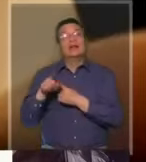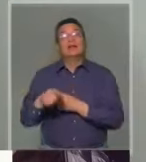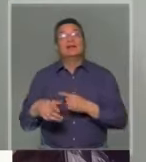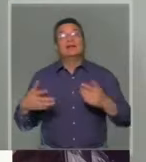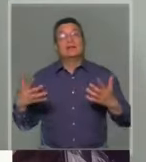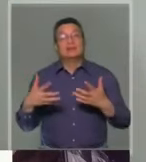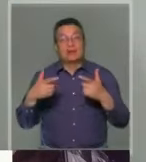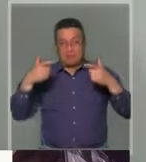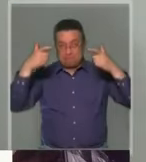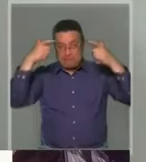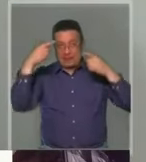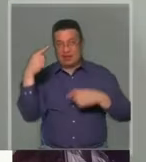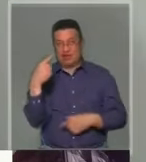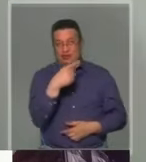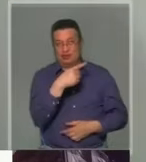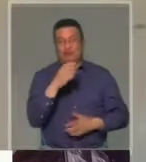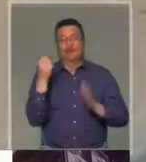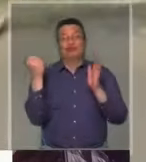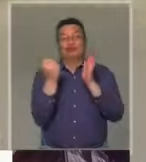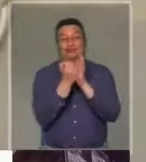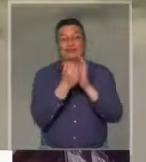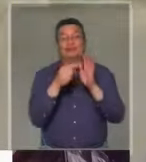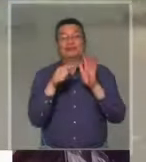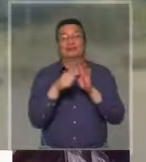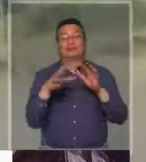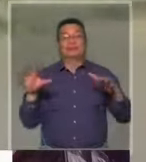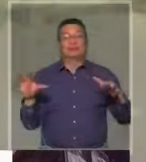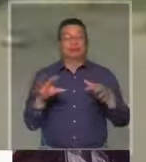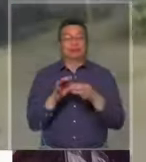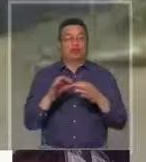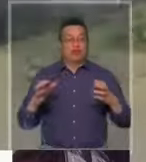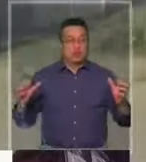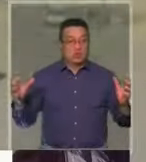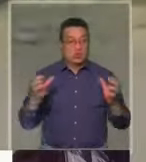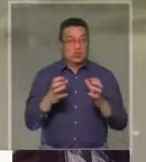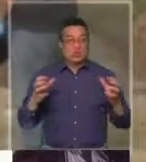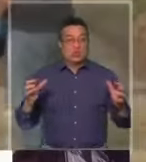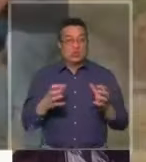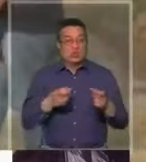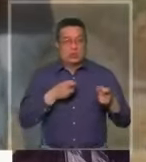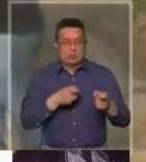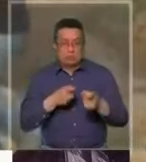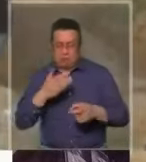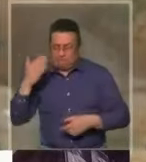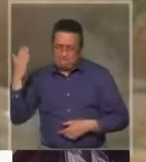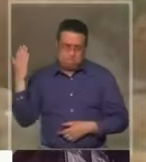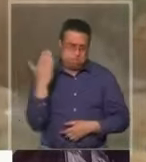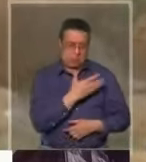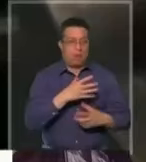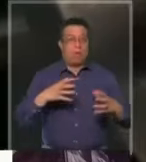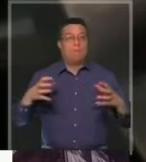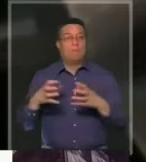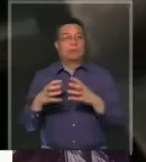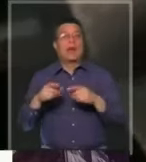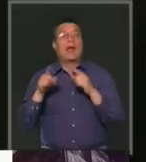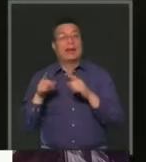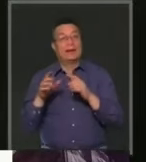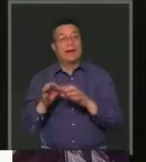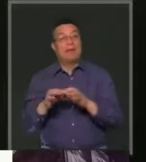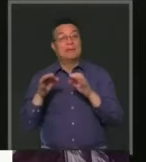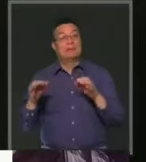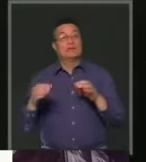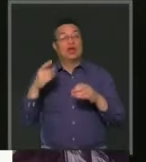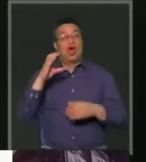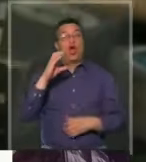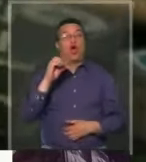a México donde este símbolo es asociado a la brutalidad del actuar de sanguinarias agrupaciones en particular al el del